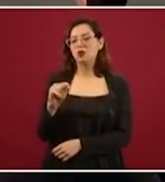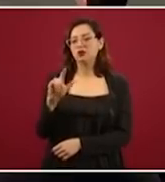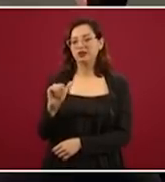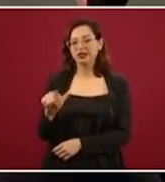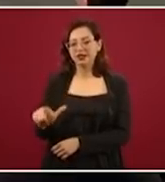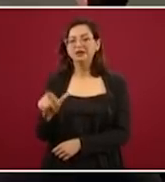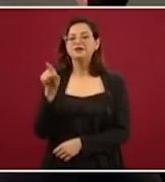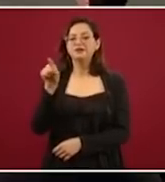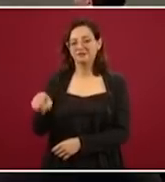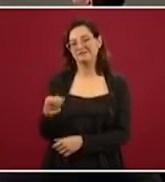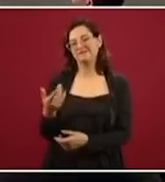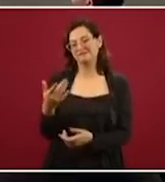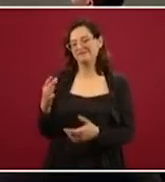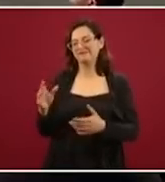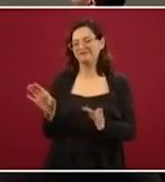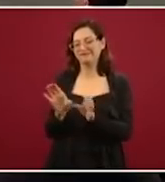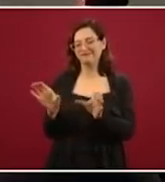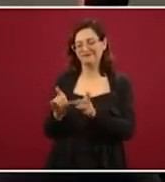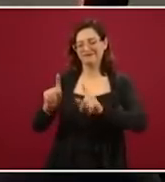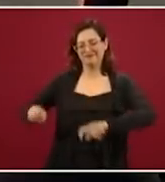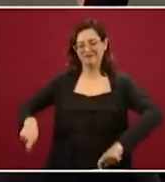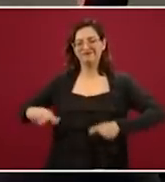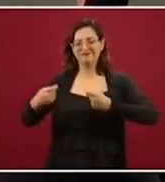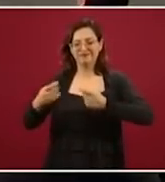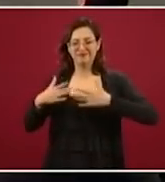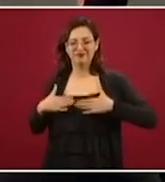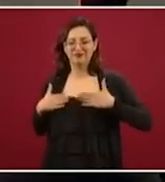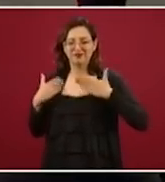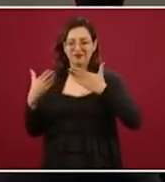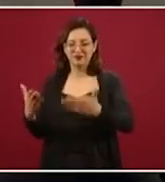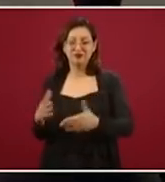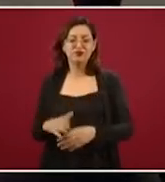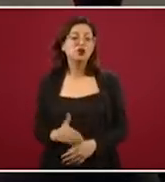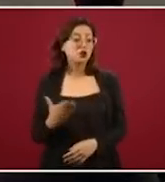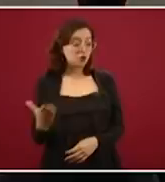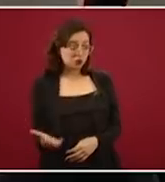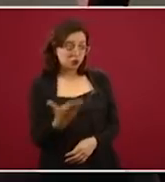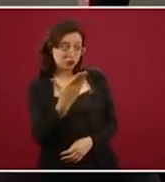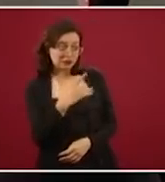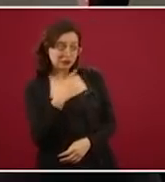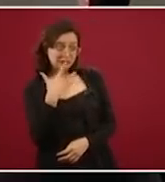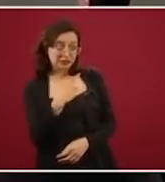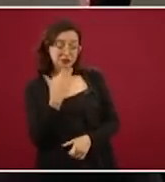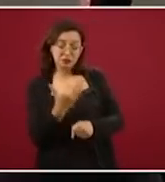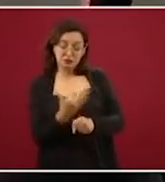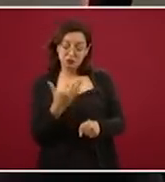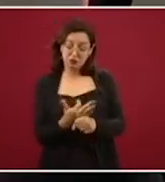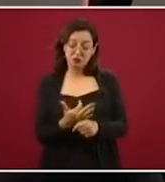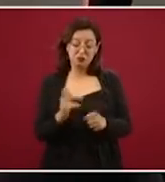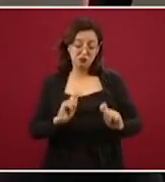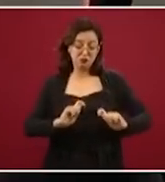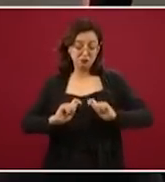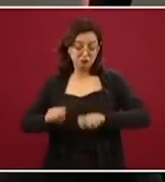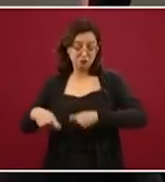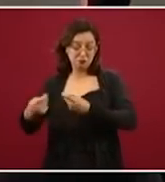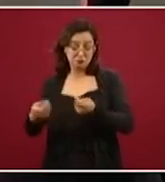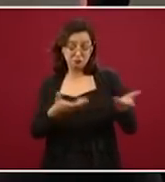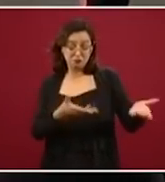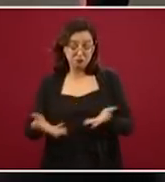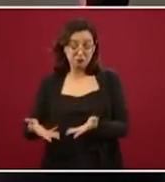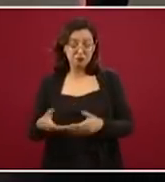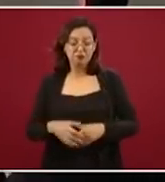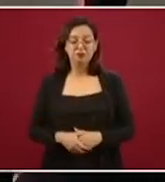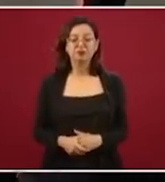la primera constancia de eso. No sé si, como usted disponga, señor presidente, si usted, algunos de los empresarios que nos acompañan, puedan entregar